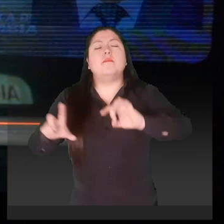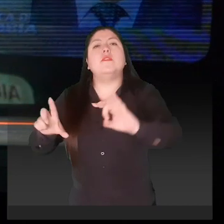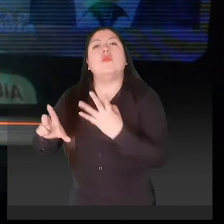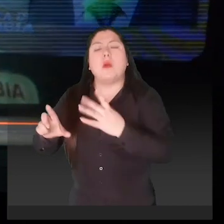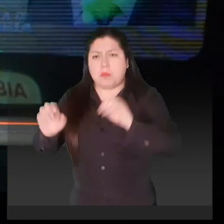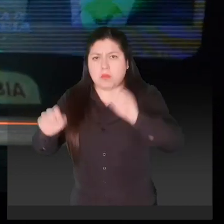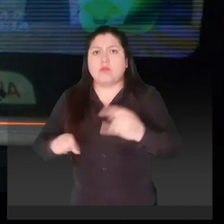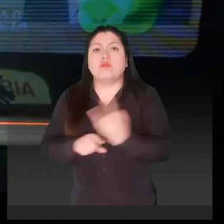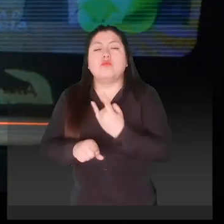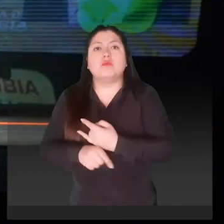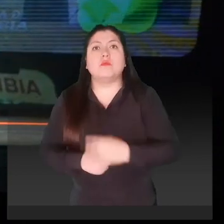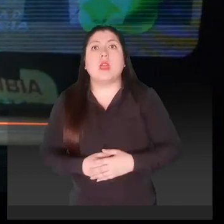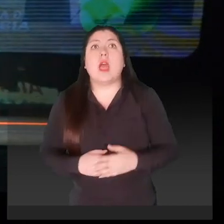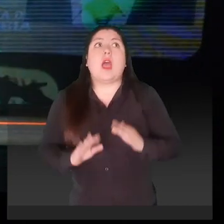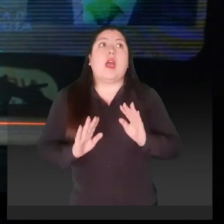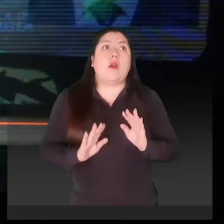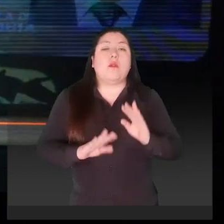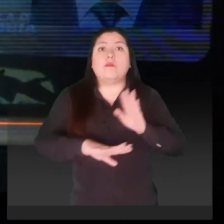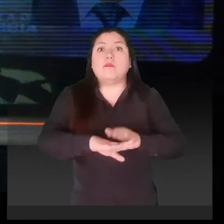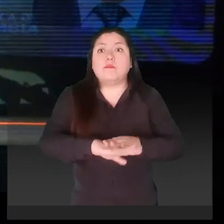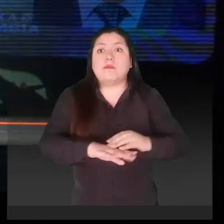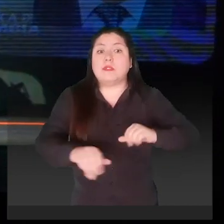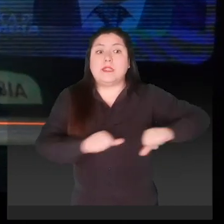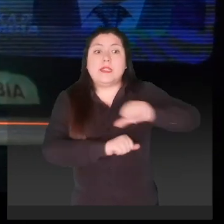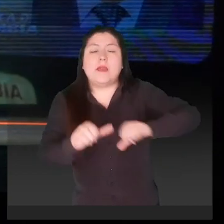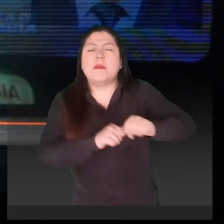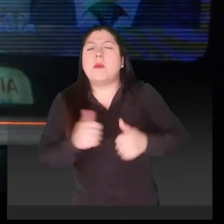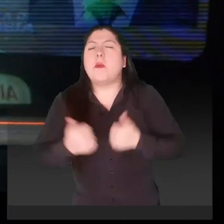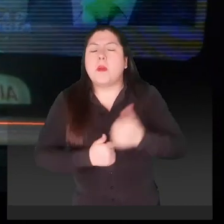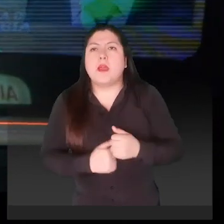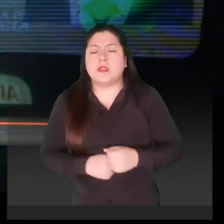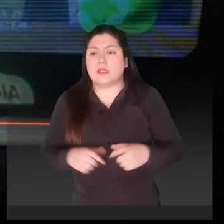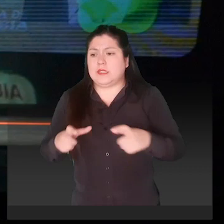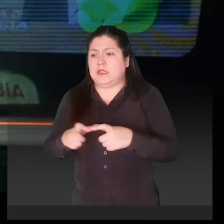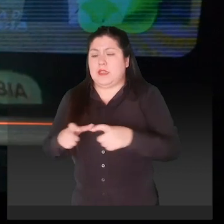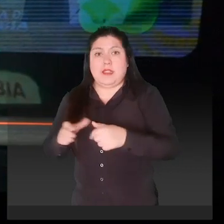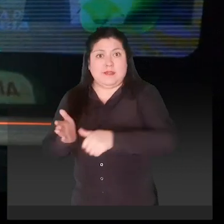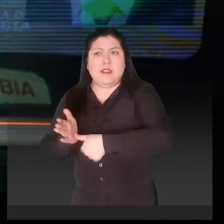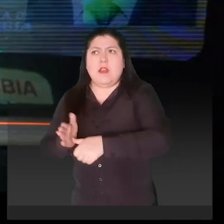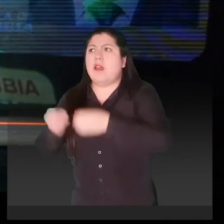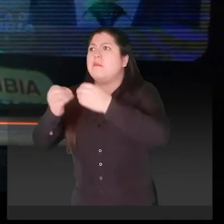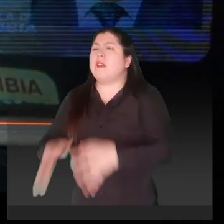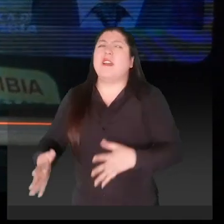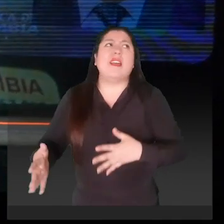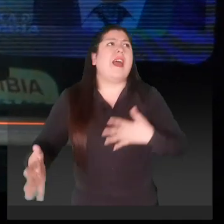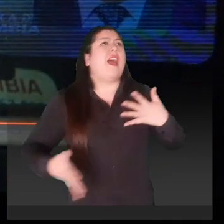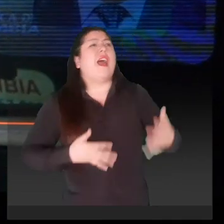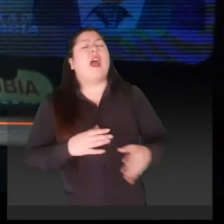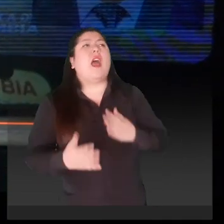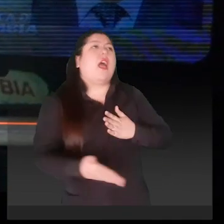perder, ya la cédula no tendrá que ir usted a una registraduría a sacar el duplicado. Con la aplicación que usted descargue en el celular,